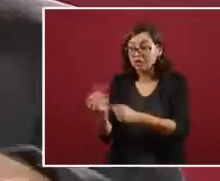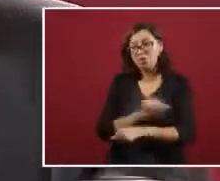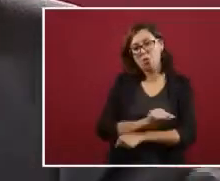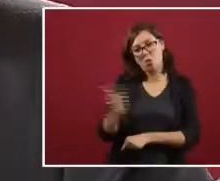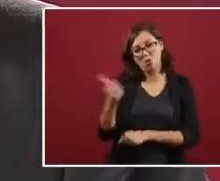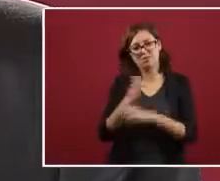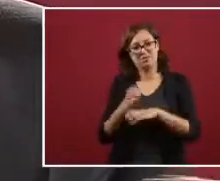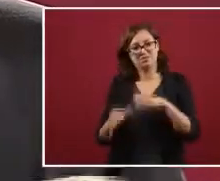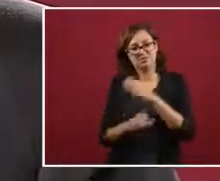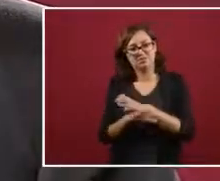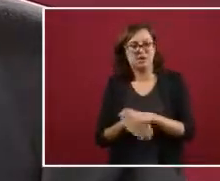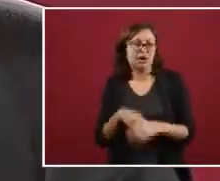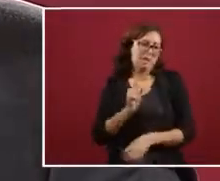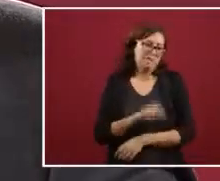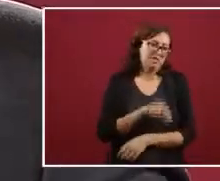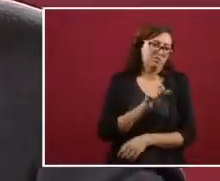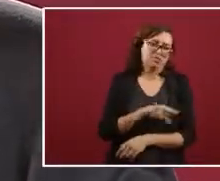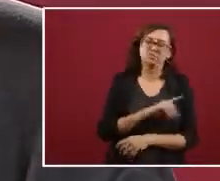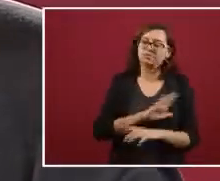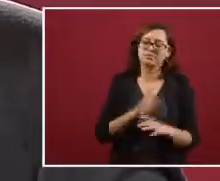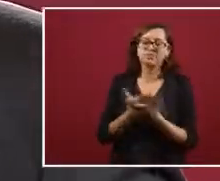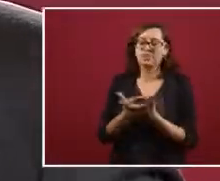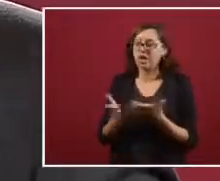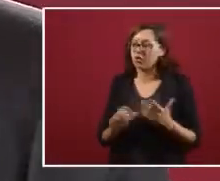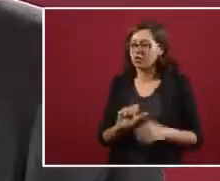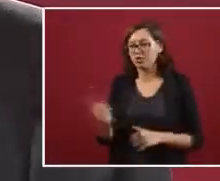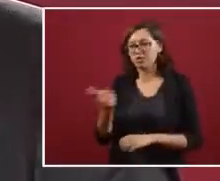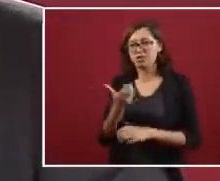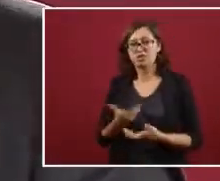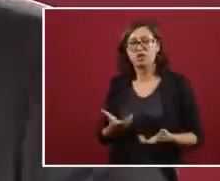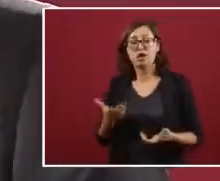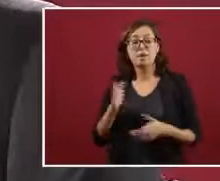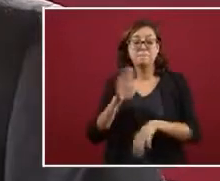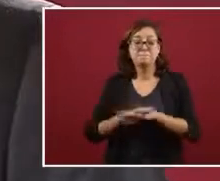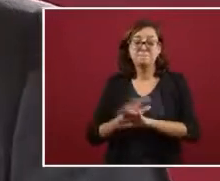Ahora hay más inversión abajo.